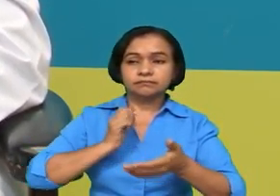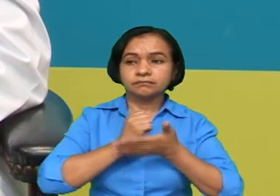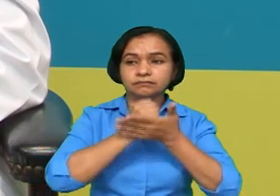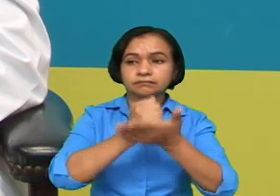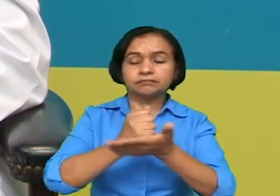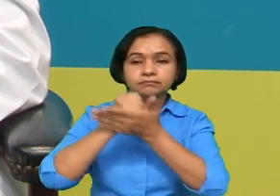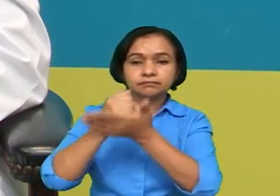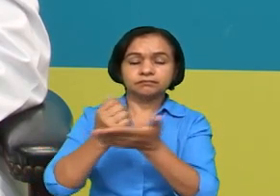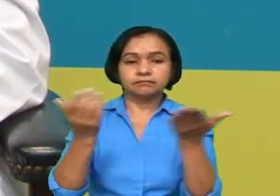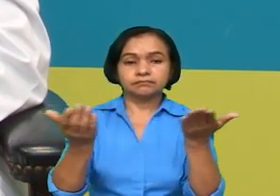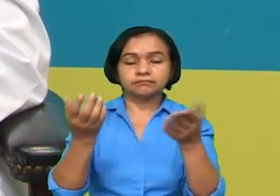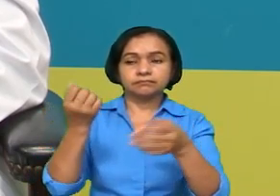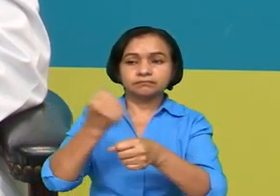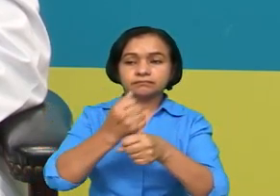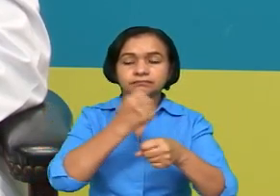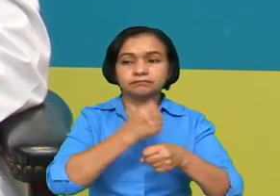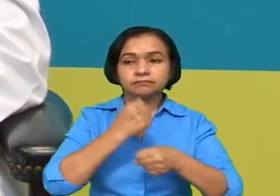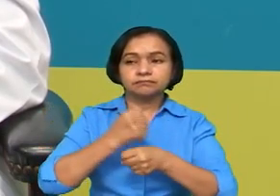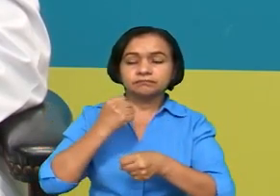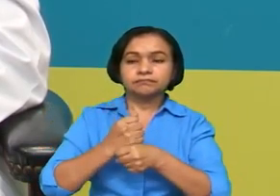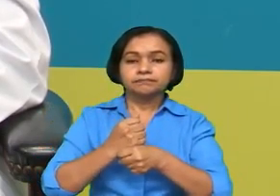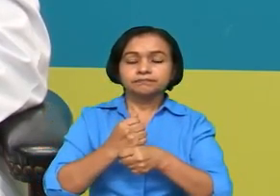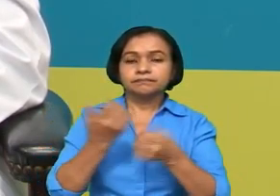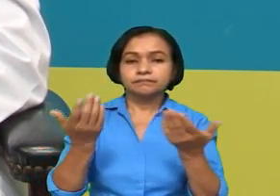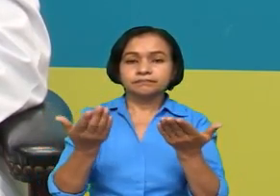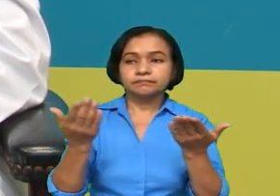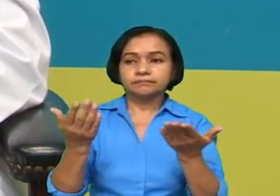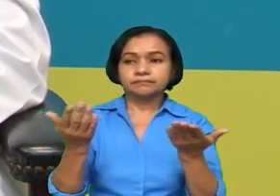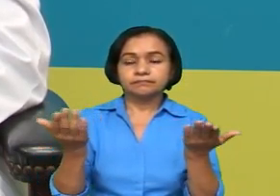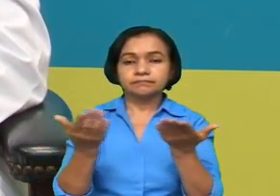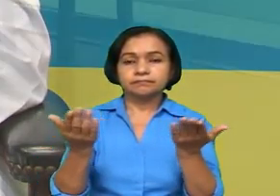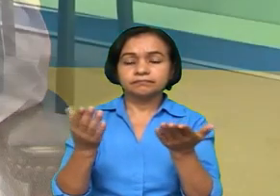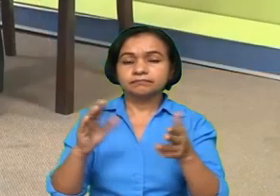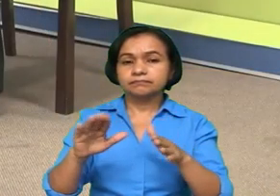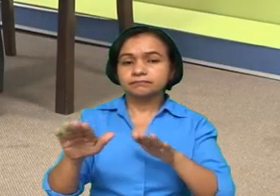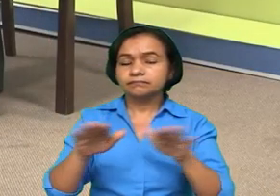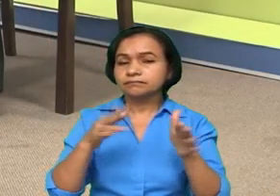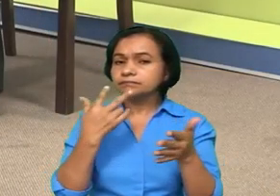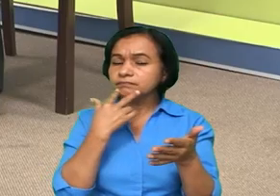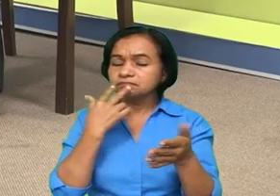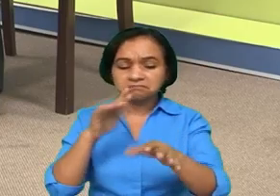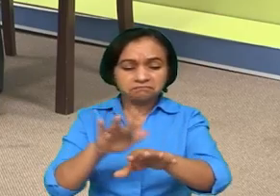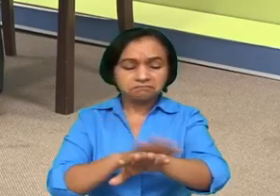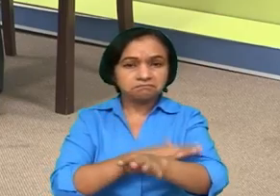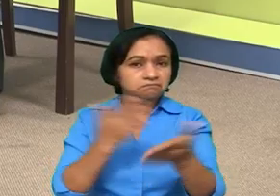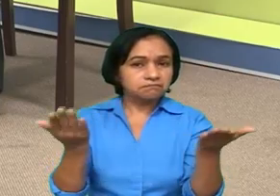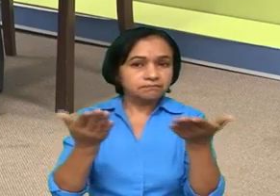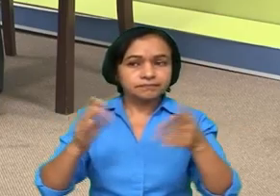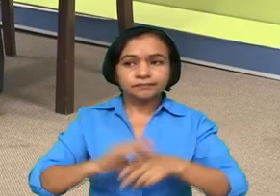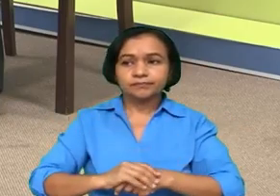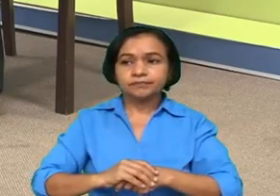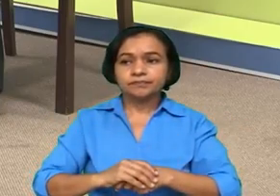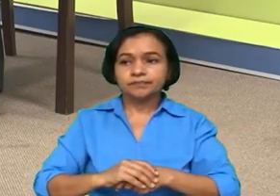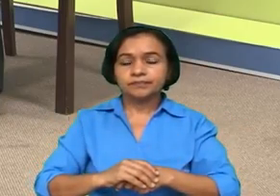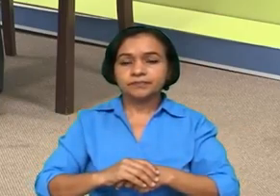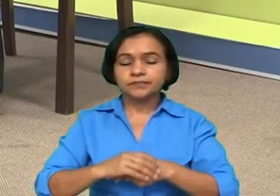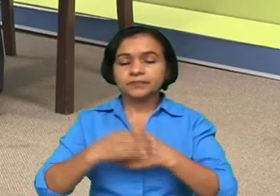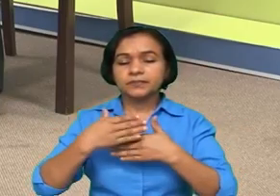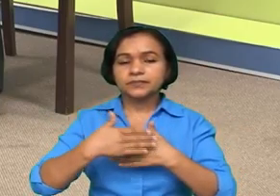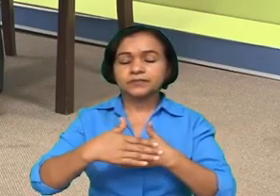que es el laboratorio, ¿no? Ahora lo asintomático, doctora, cuando usted me refería a lo... Lo asintomático es